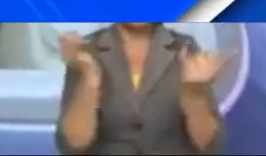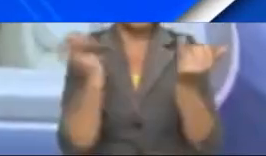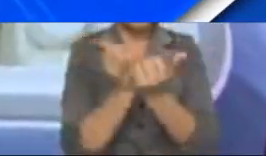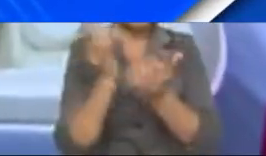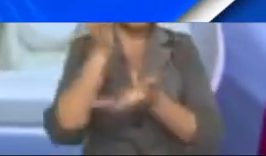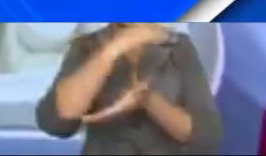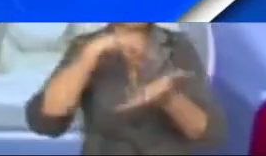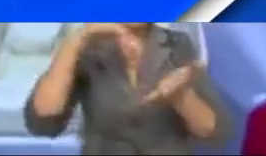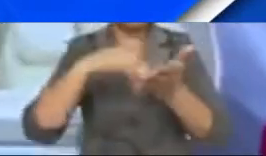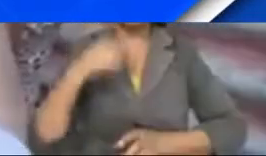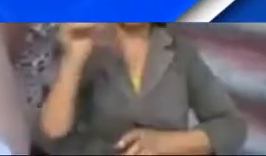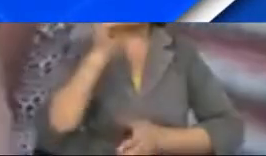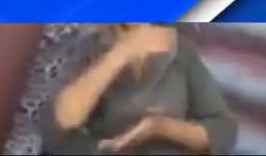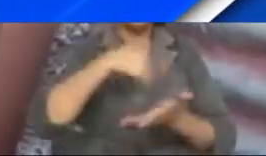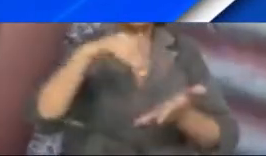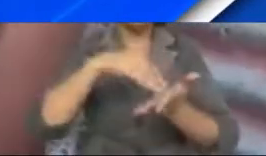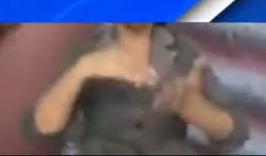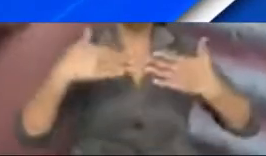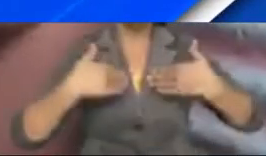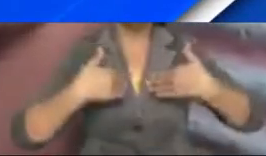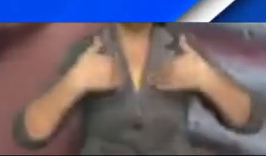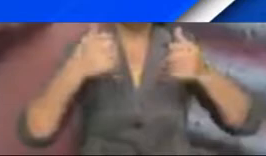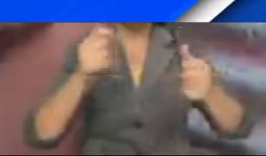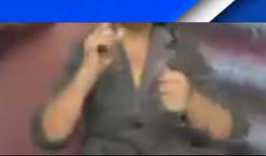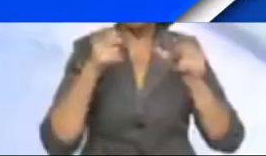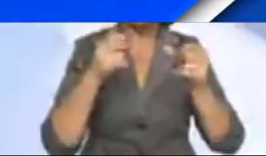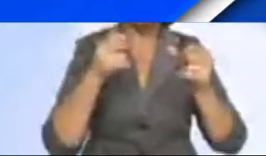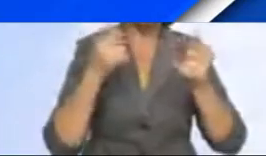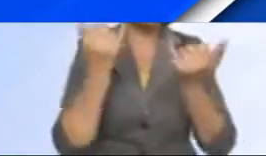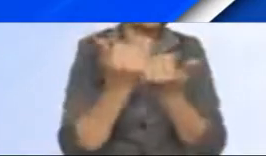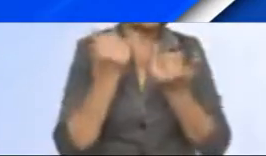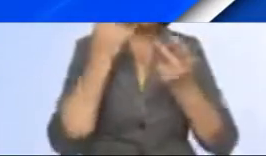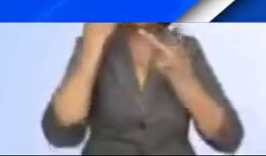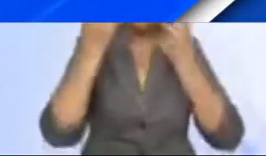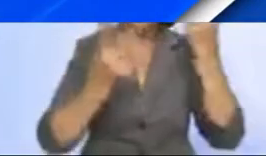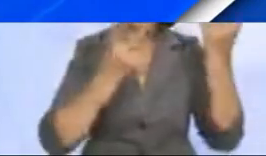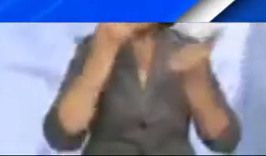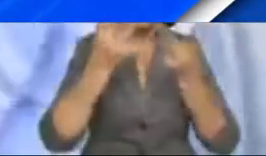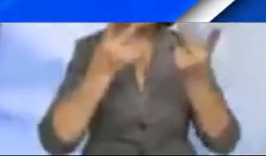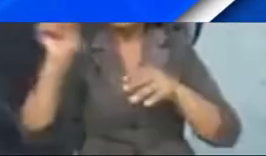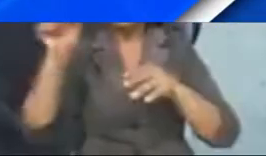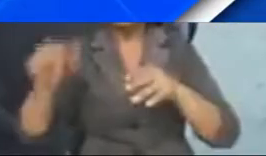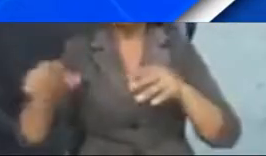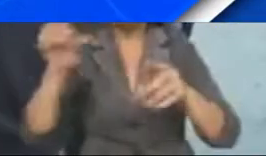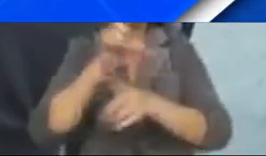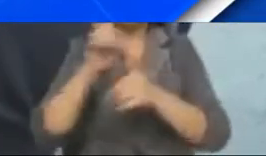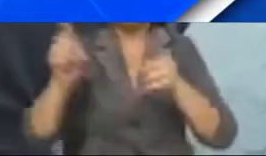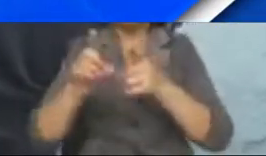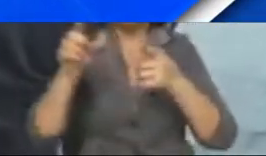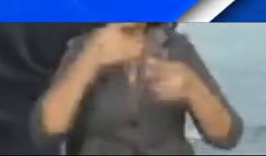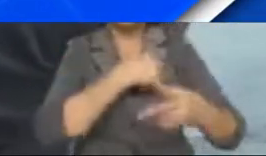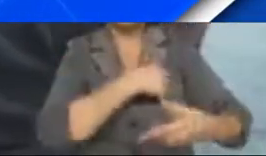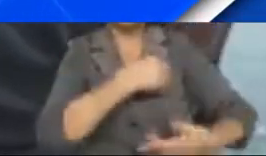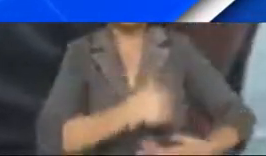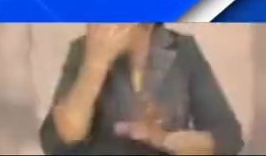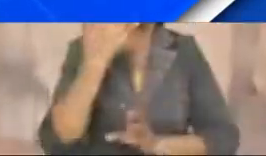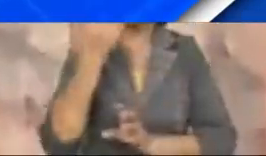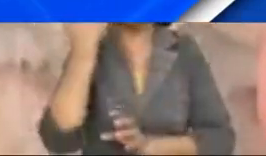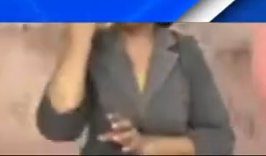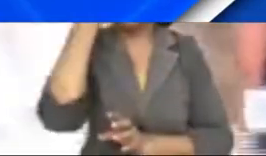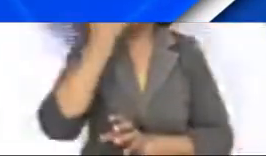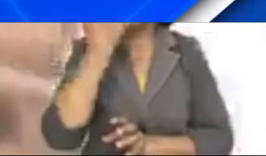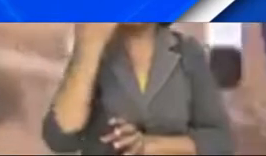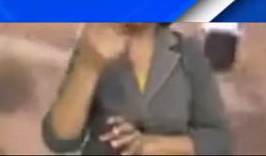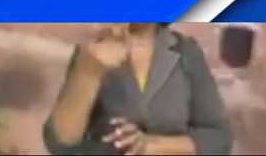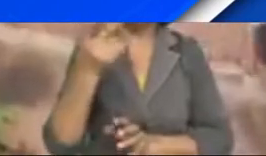El Ministerio de Salud nicaragüense detalla el desarrollo de la nueva jornada de vacunación contra el COVID-19 que dio inicio ayer